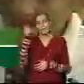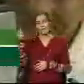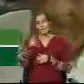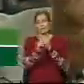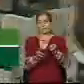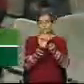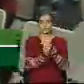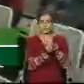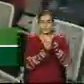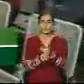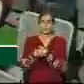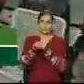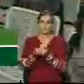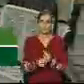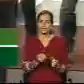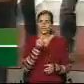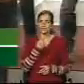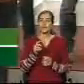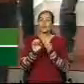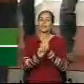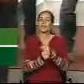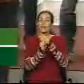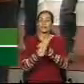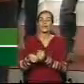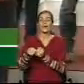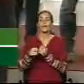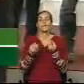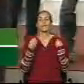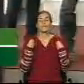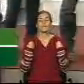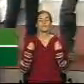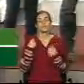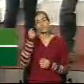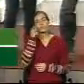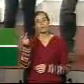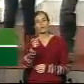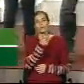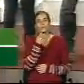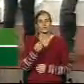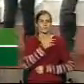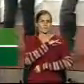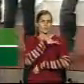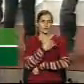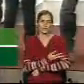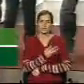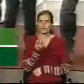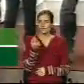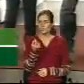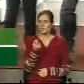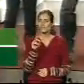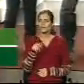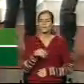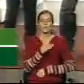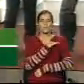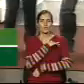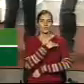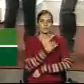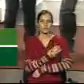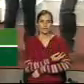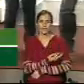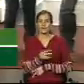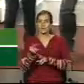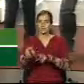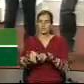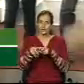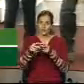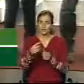Delta. El Delta Macuro, viva el pueblo deltano, potencia arrocera y potencial agrícola.